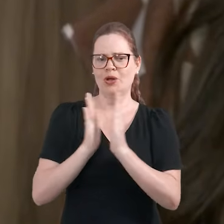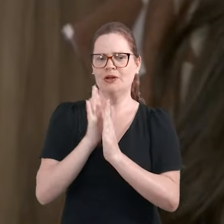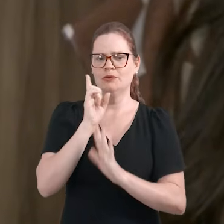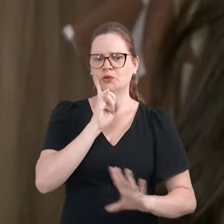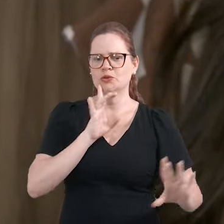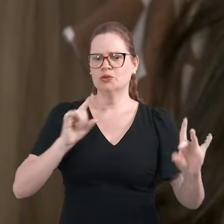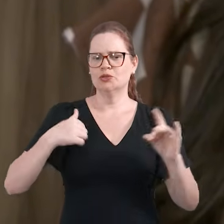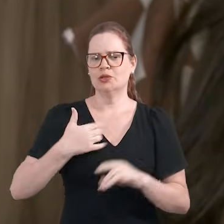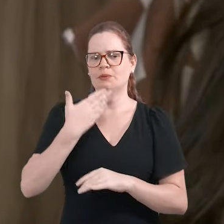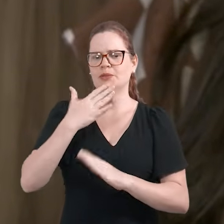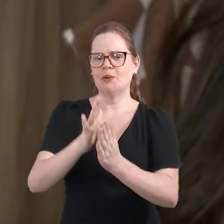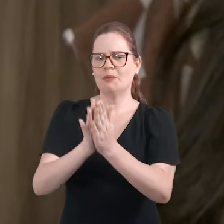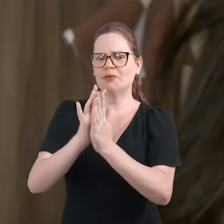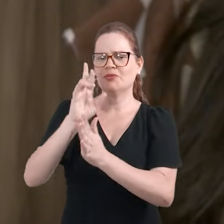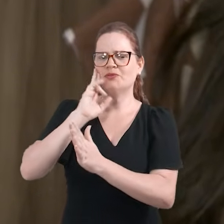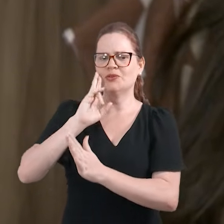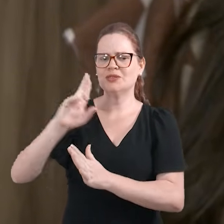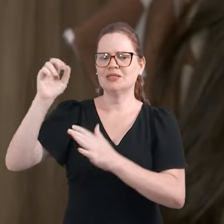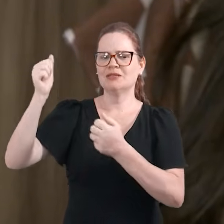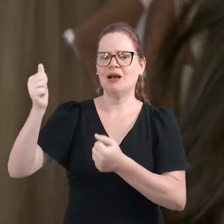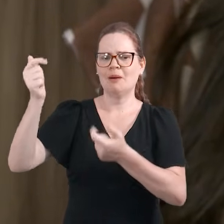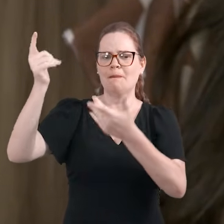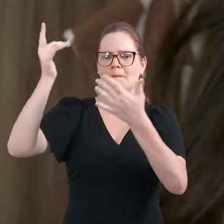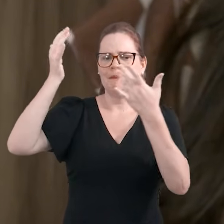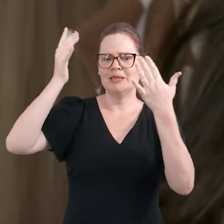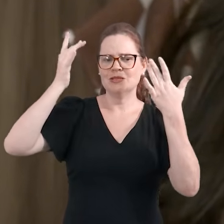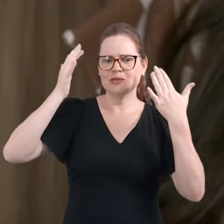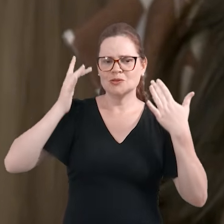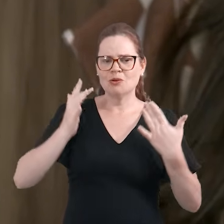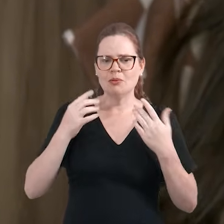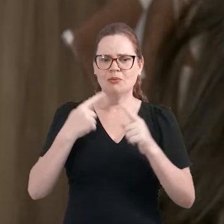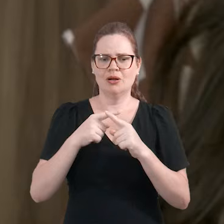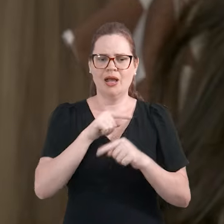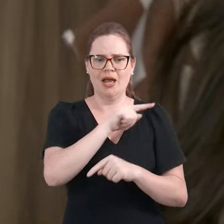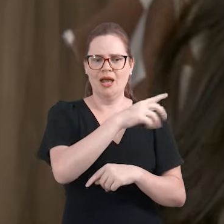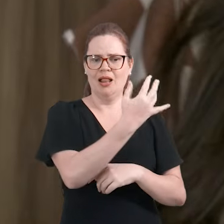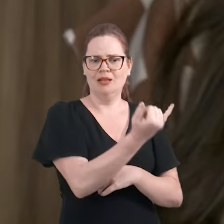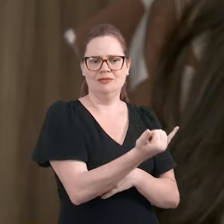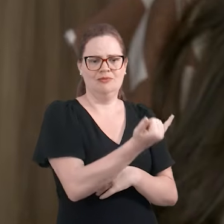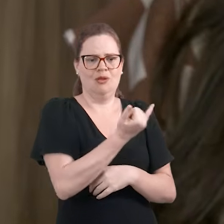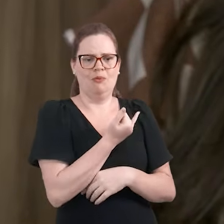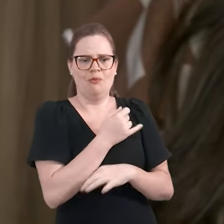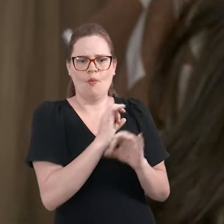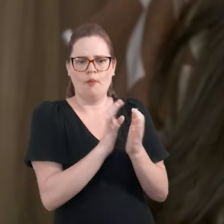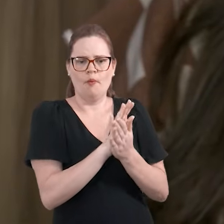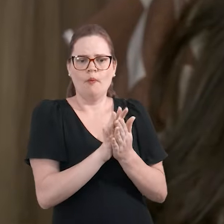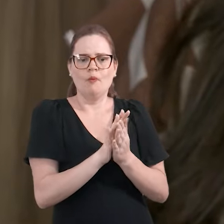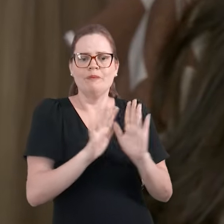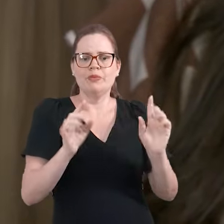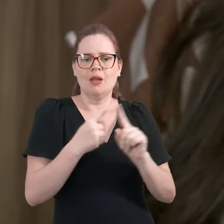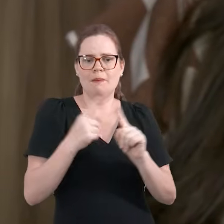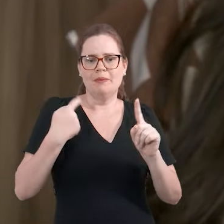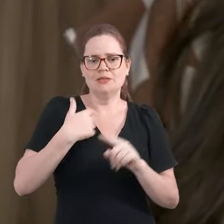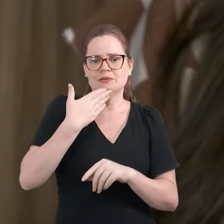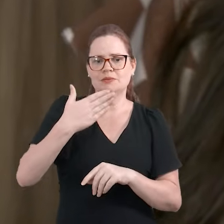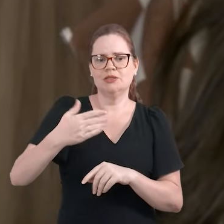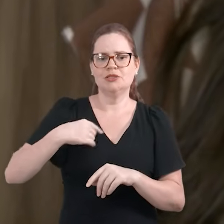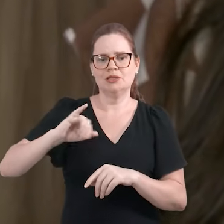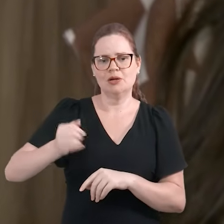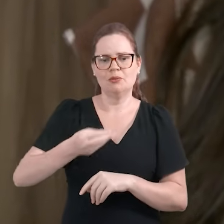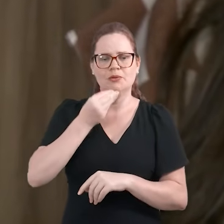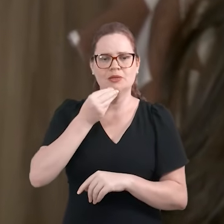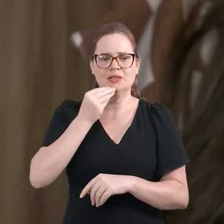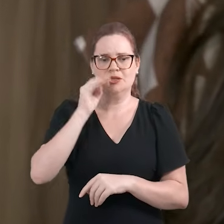yo veía que ella no hablaba del Señor con palabras reveladas, que no tenía eso que nosotros tenemos el privilegio de tener